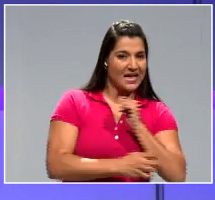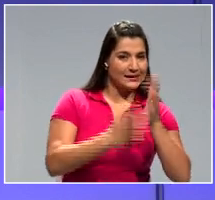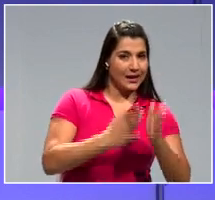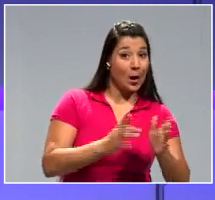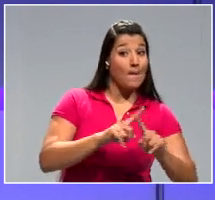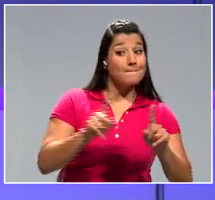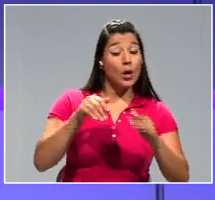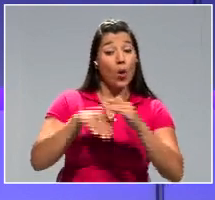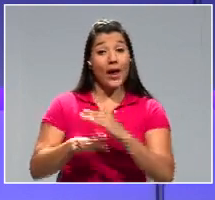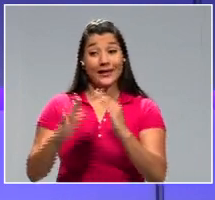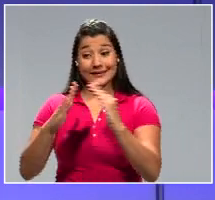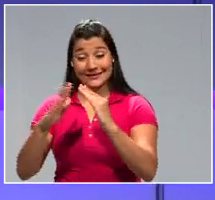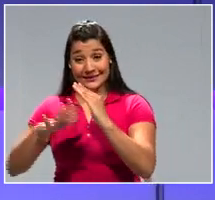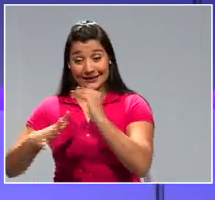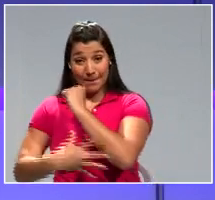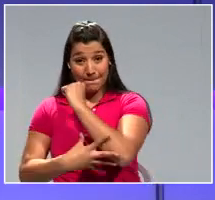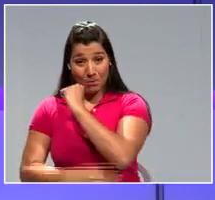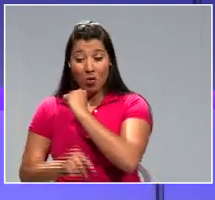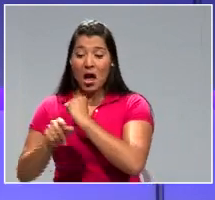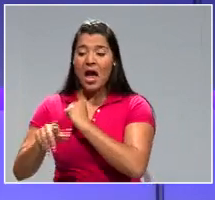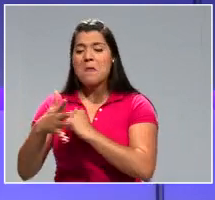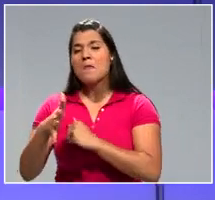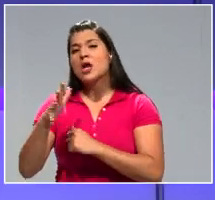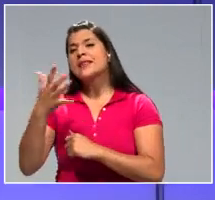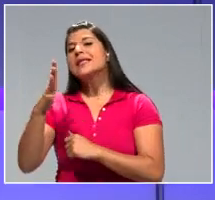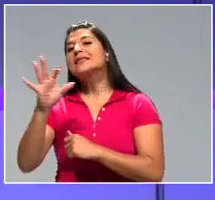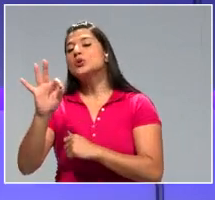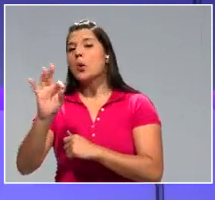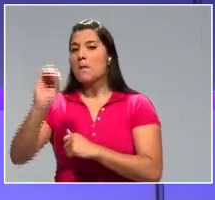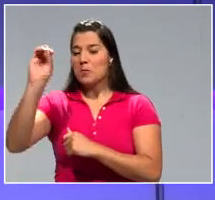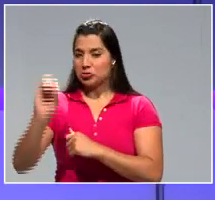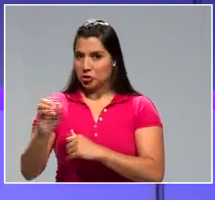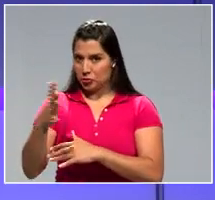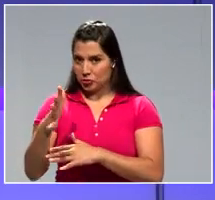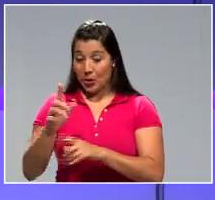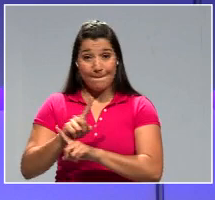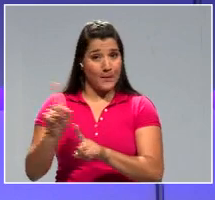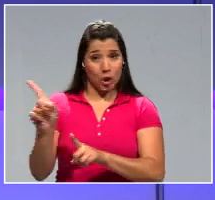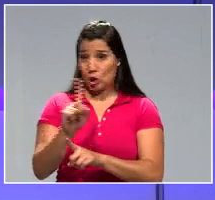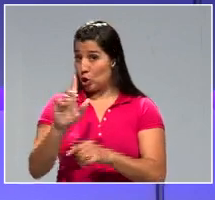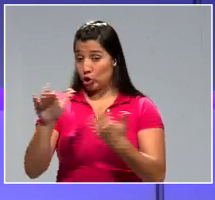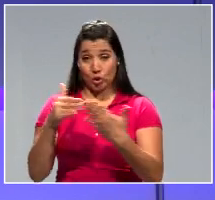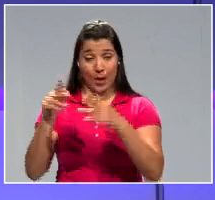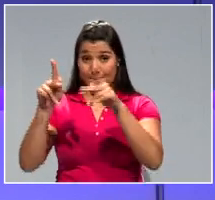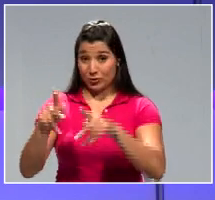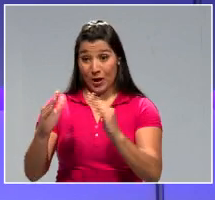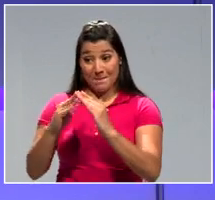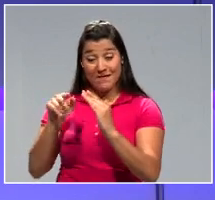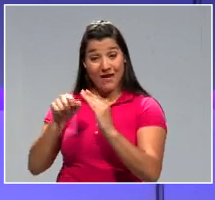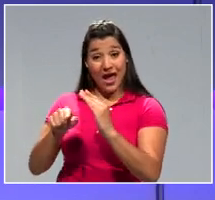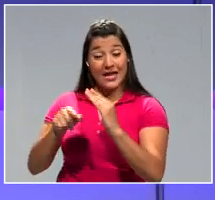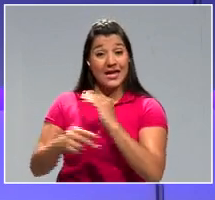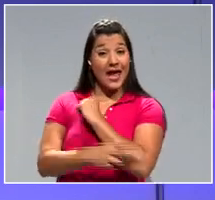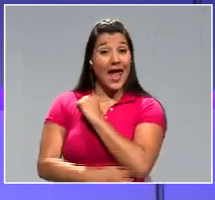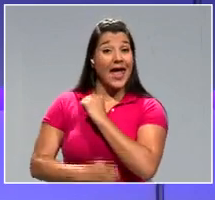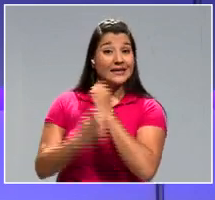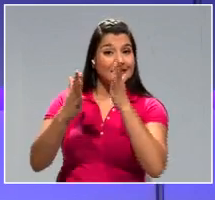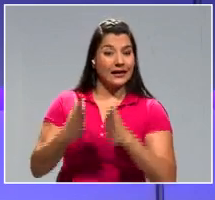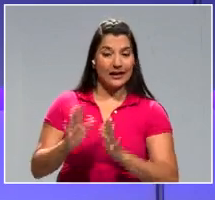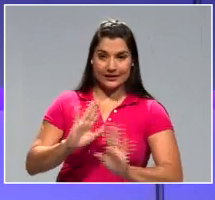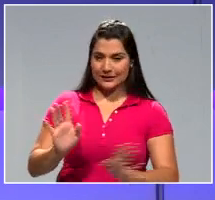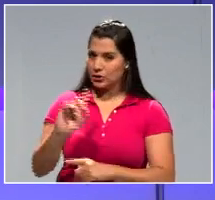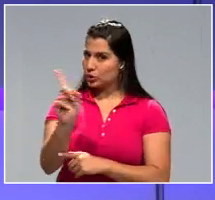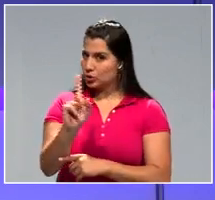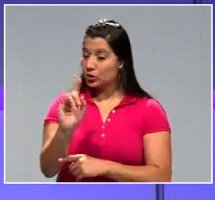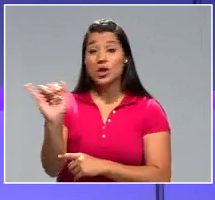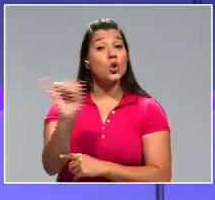toda la gente que vive en este tipo de asentamiento informal es migrante. Y tampoco es cierto que los problemas que